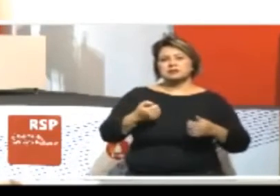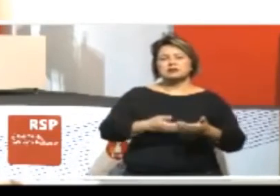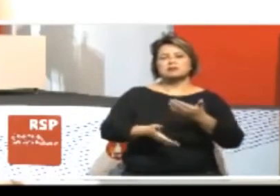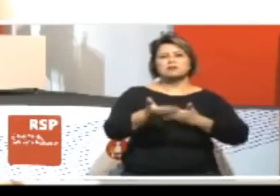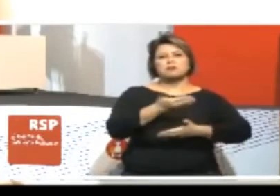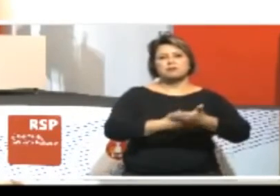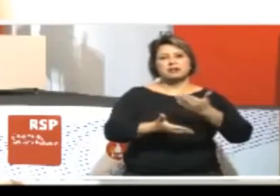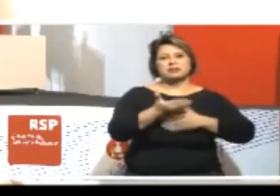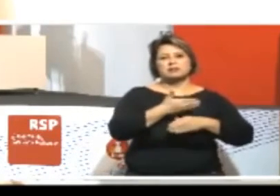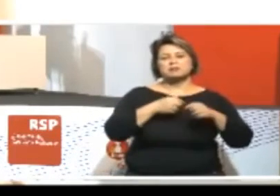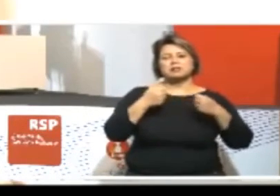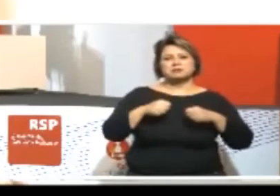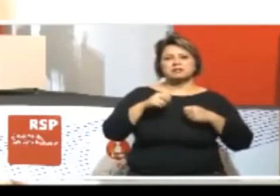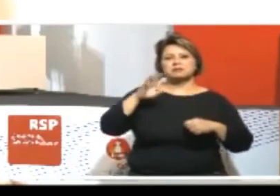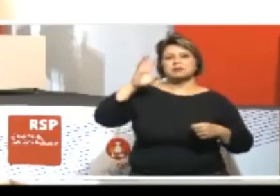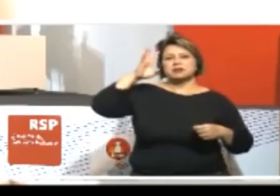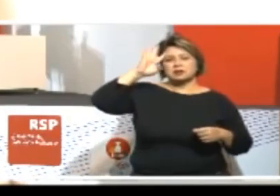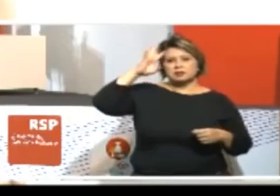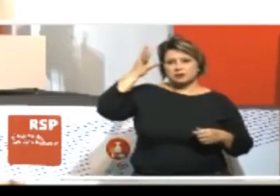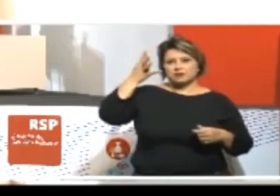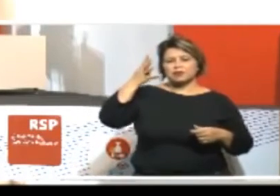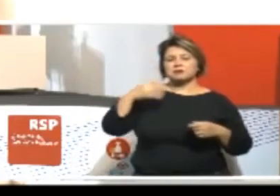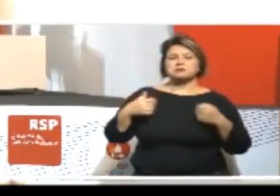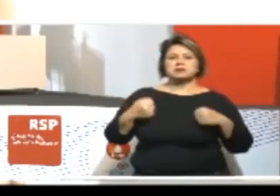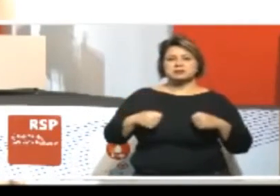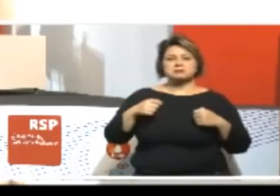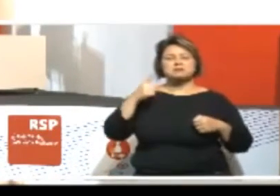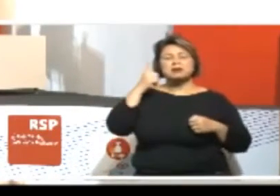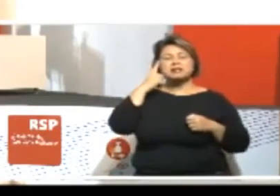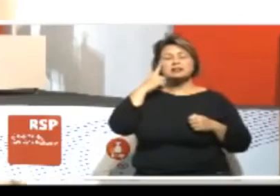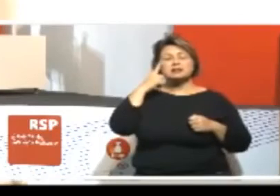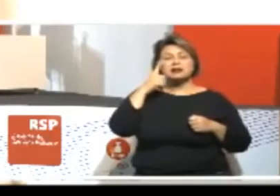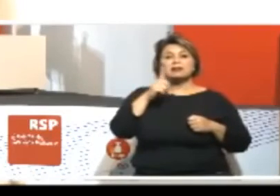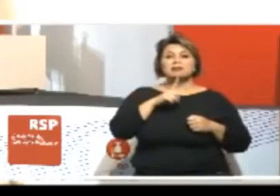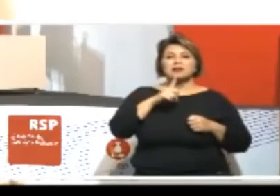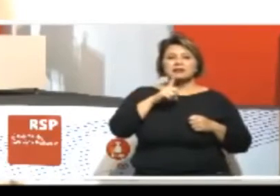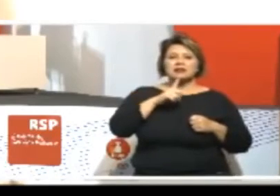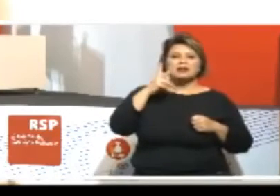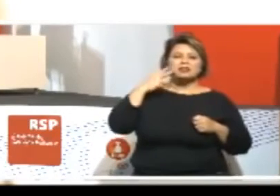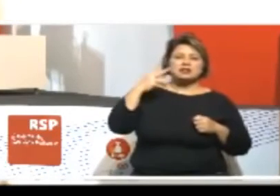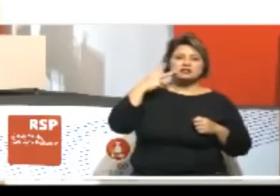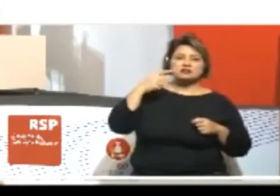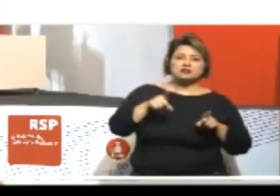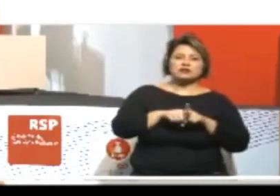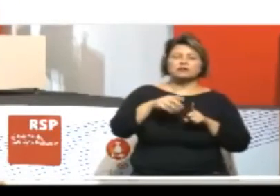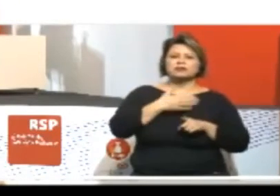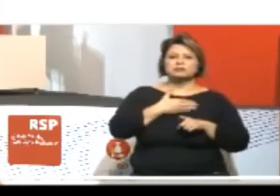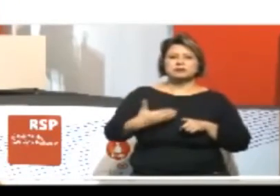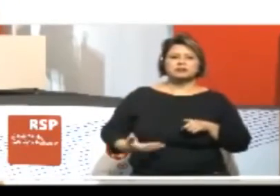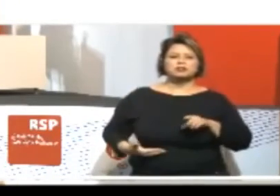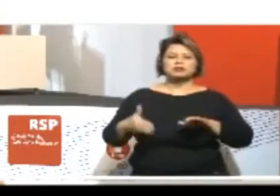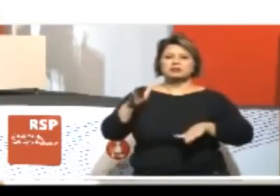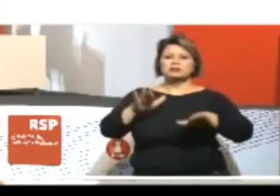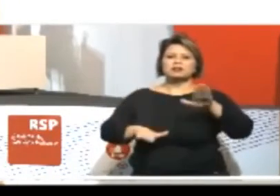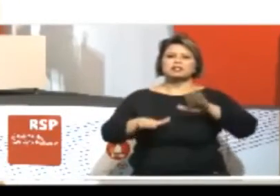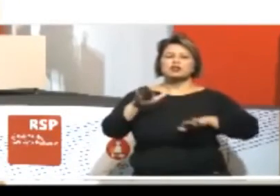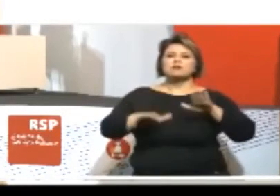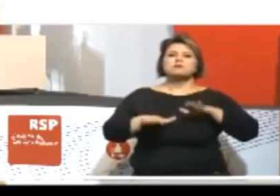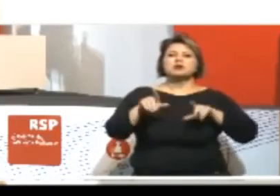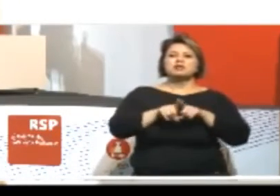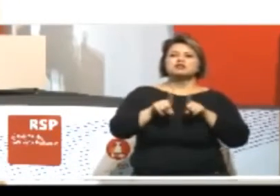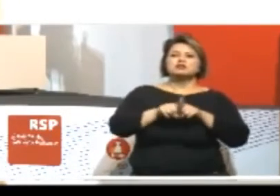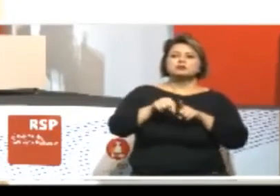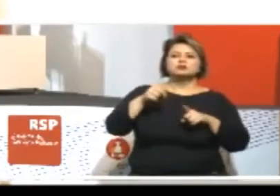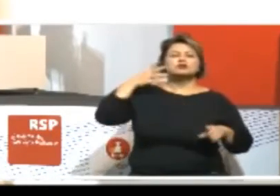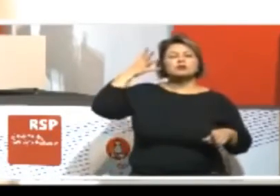manera hay que tener en cuenta que la naturaleza de la relación intergubernamental está dependiendo de la naturaleza de la política que se